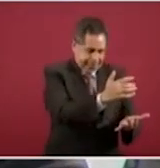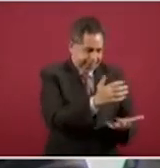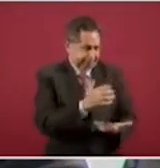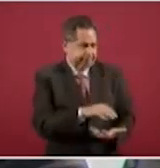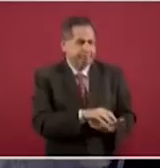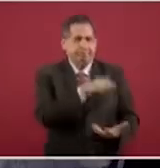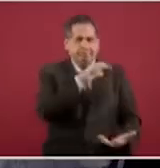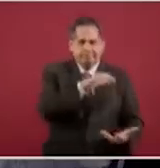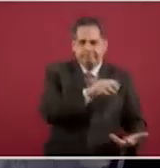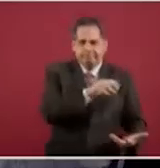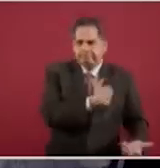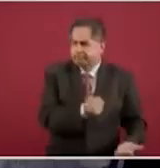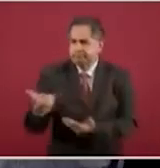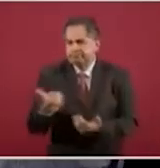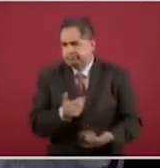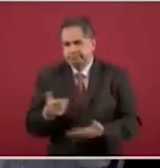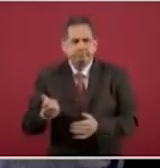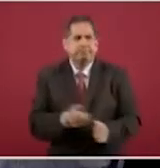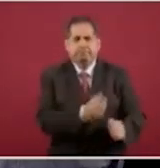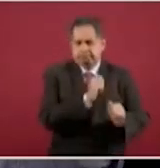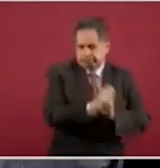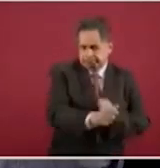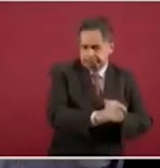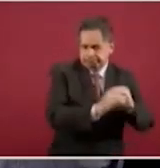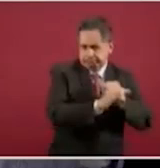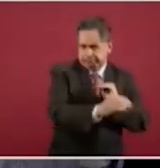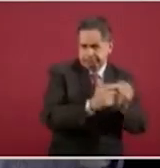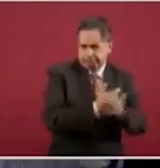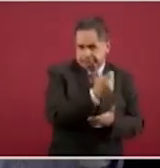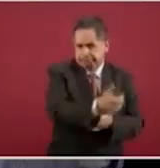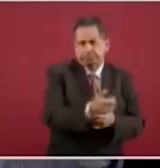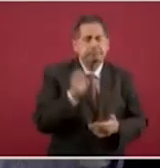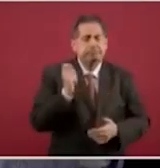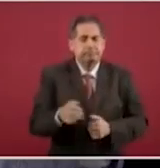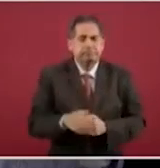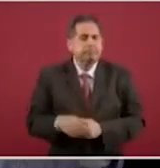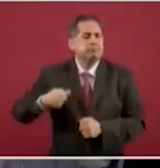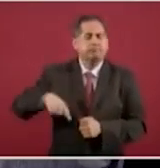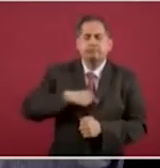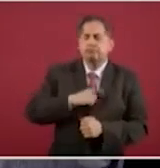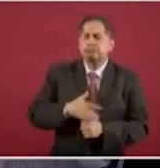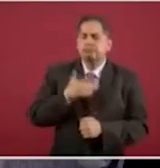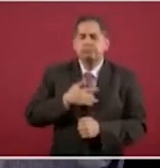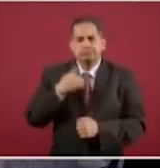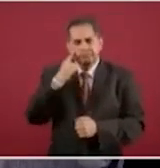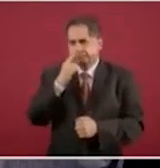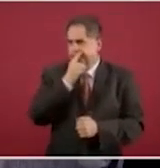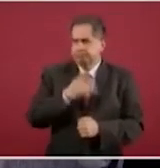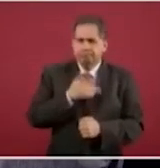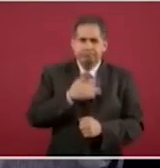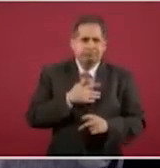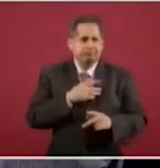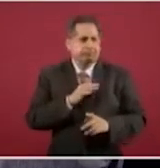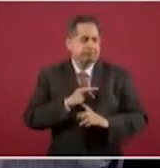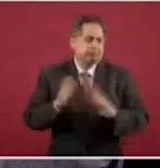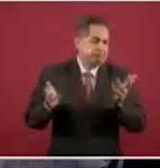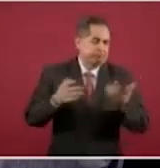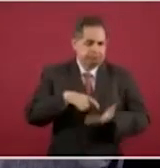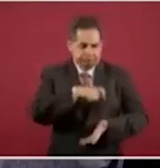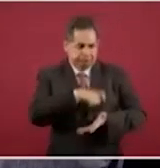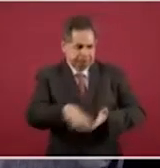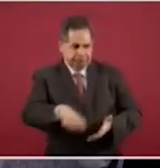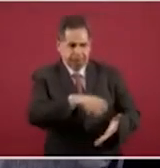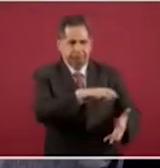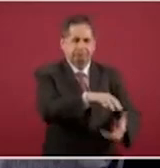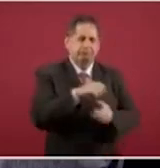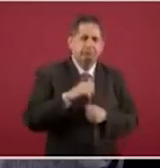la cosecha correspondiente estimamos que vamos a comprar y beneficiar